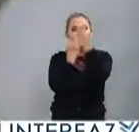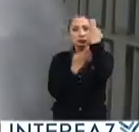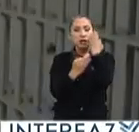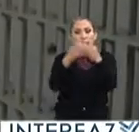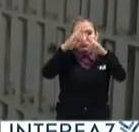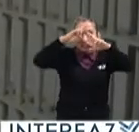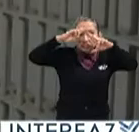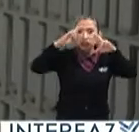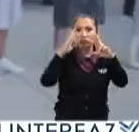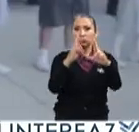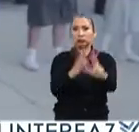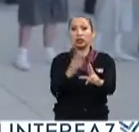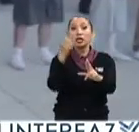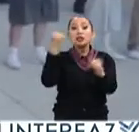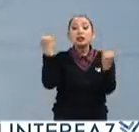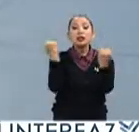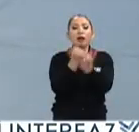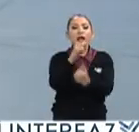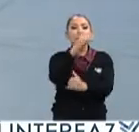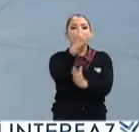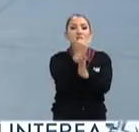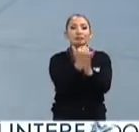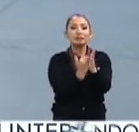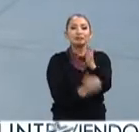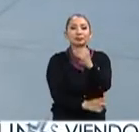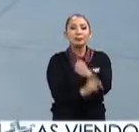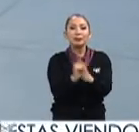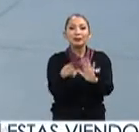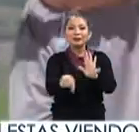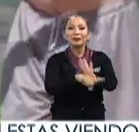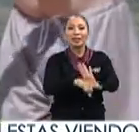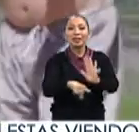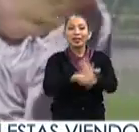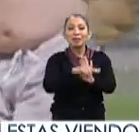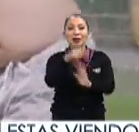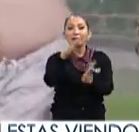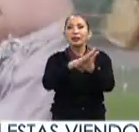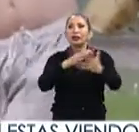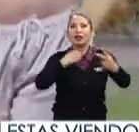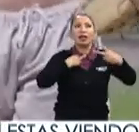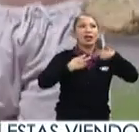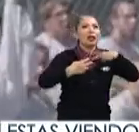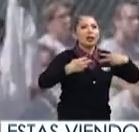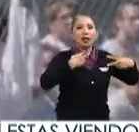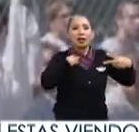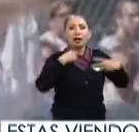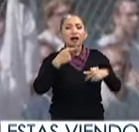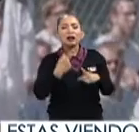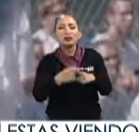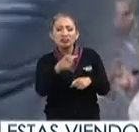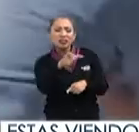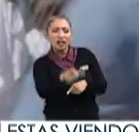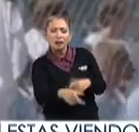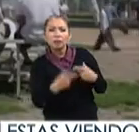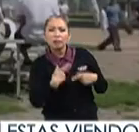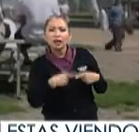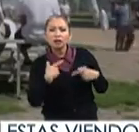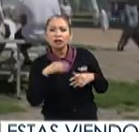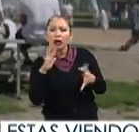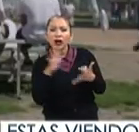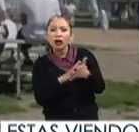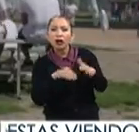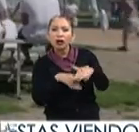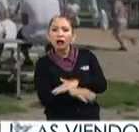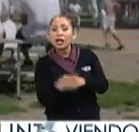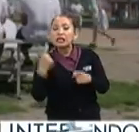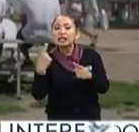con dignidad, al mismo tiempo que disminuye los efectos negativos del encarcelamiento. ¿Quién es la persona que es